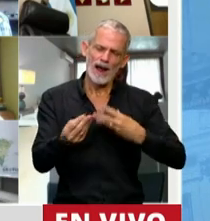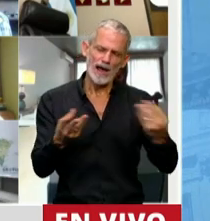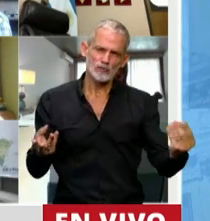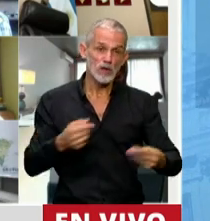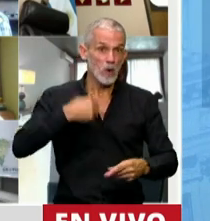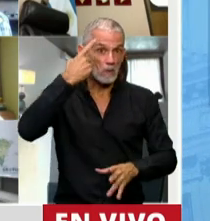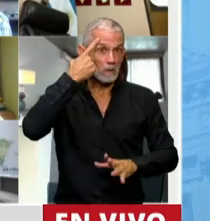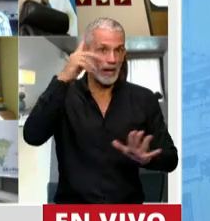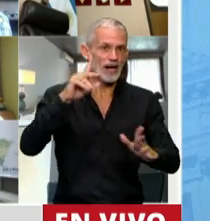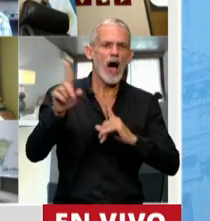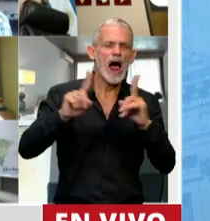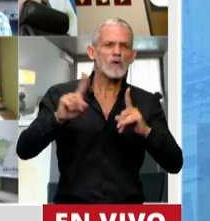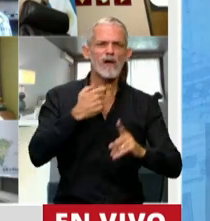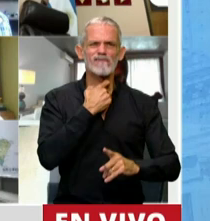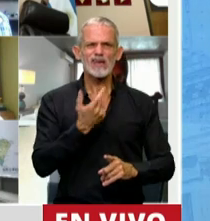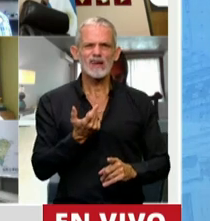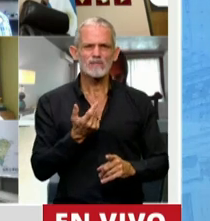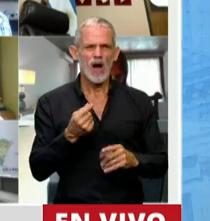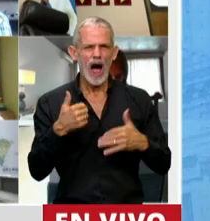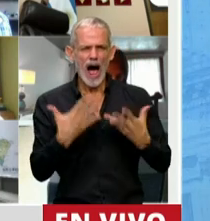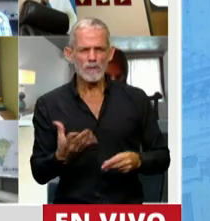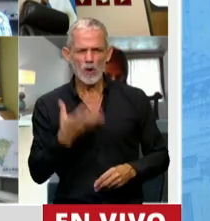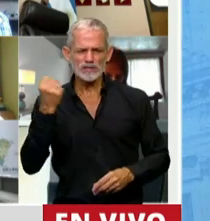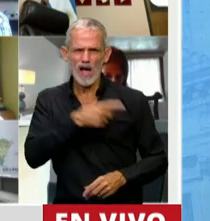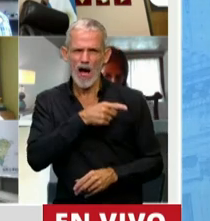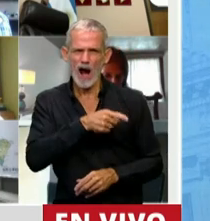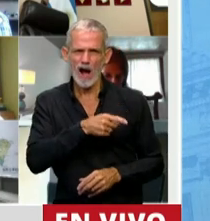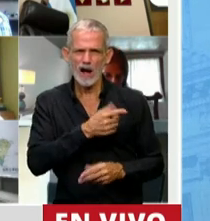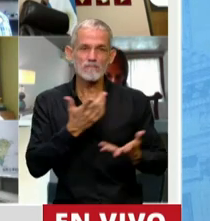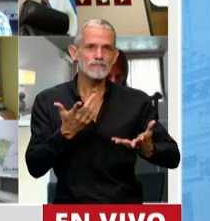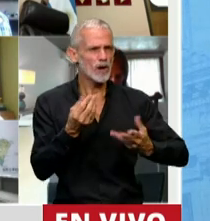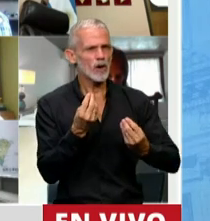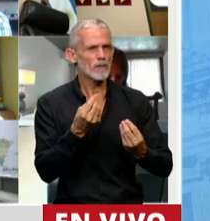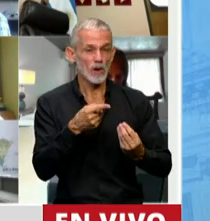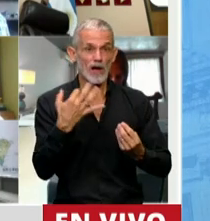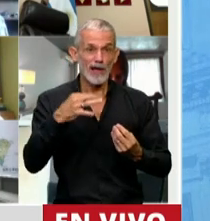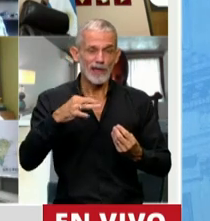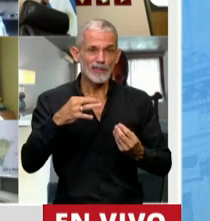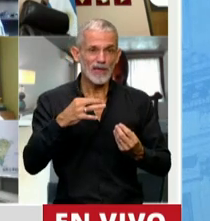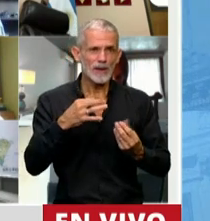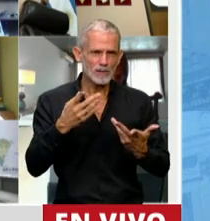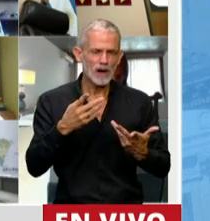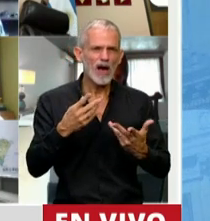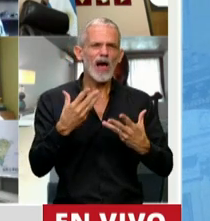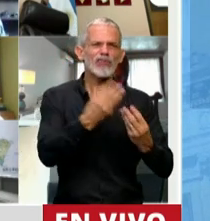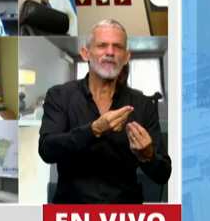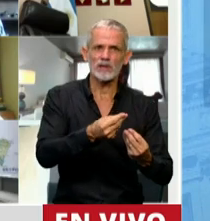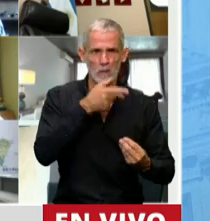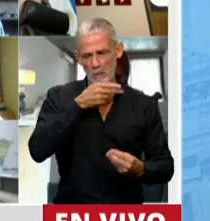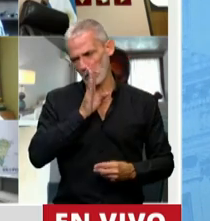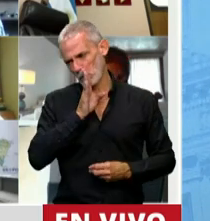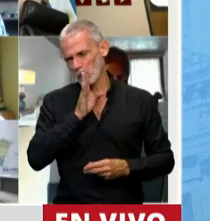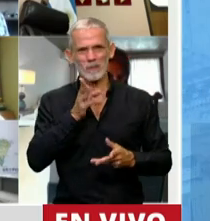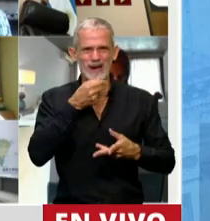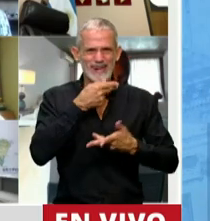da la sensación que algunos intentan usar eso, pero cuando hay que ponerse los pantalones no son capaces de salir